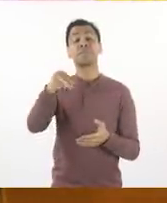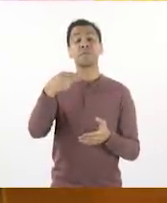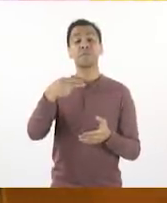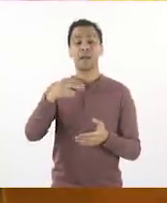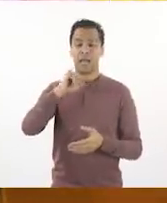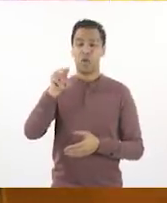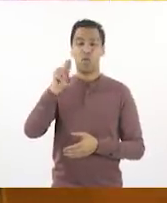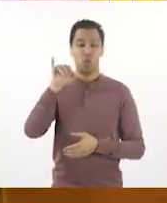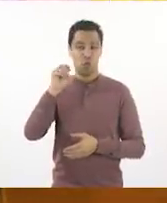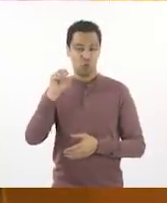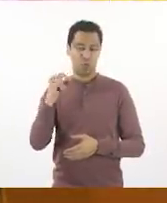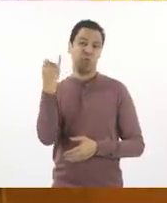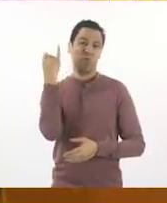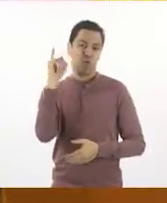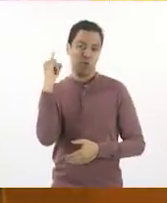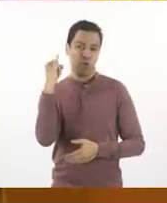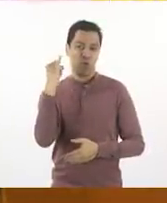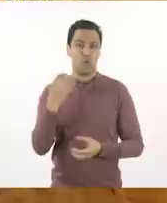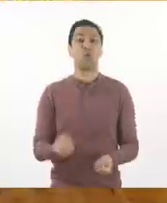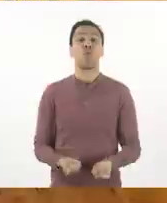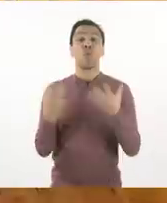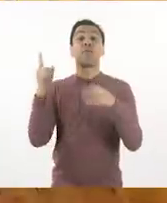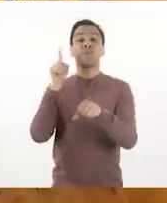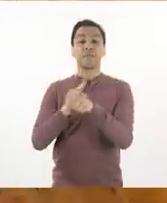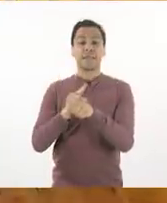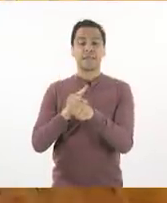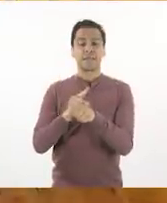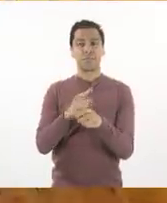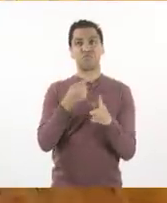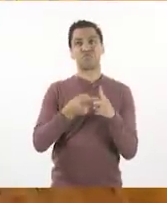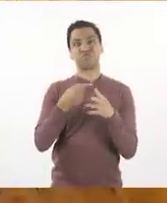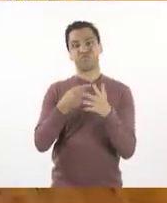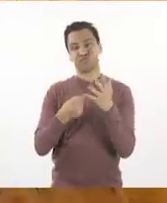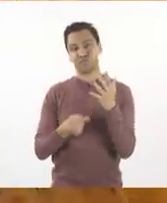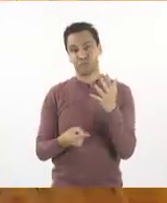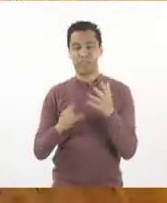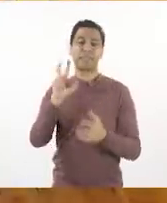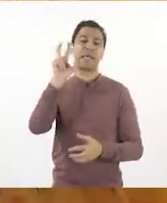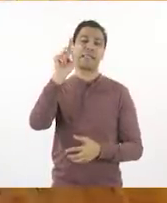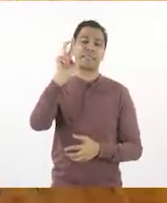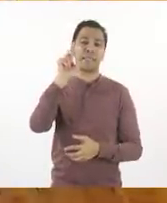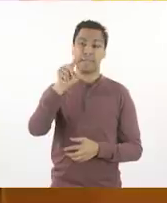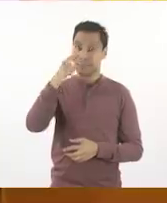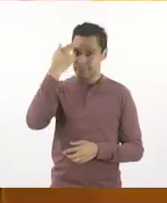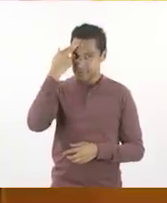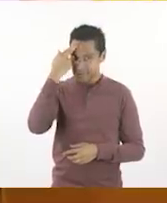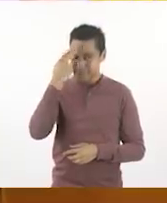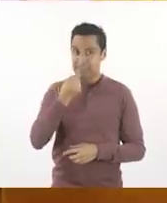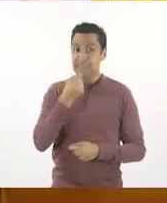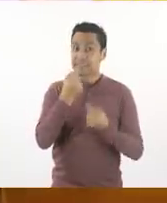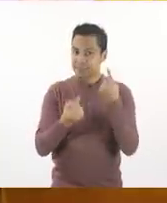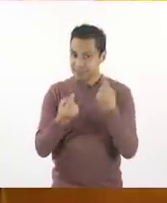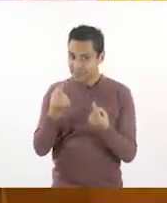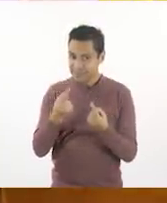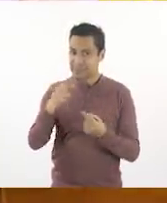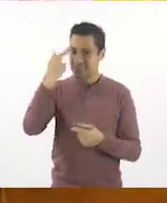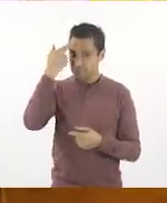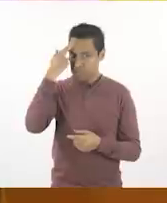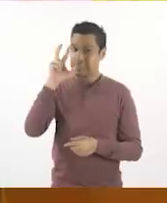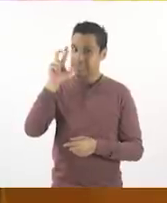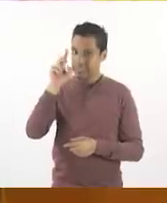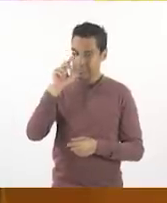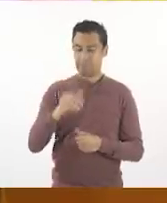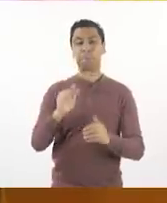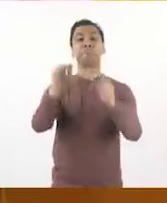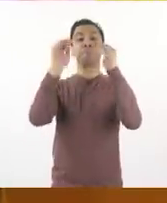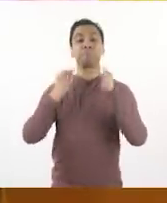Junio. Junio, muy bien. ¿Cuántos días tiene? 30. 30 días. Niños, recuérdenlo. Nos vemos con el siguiente